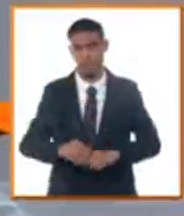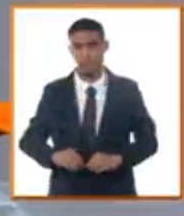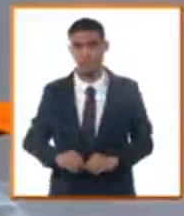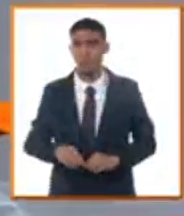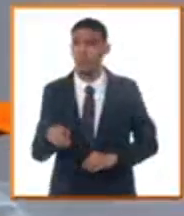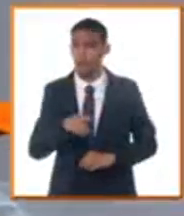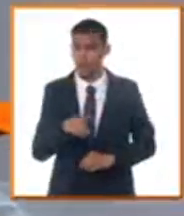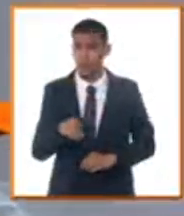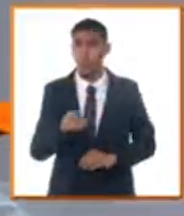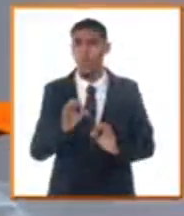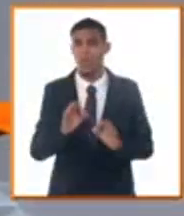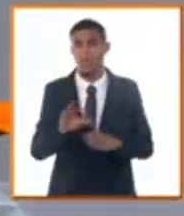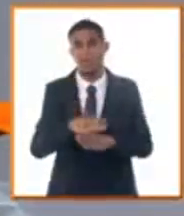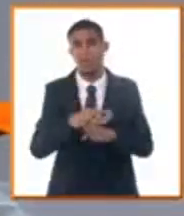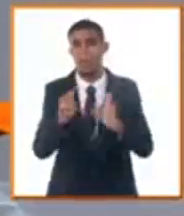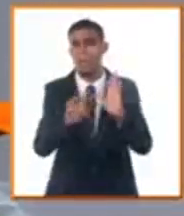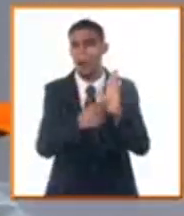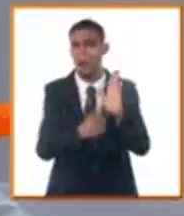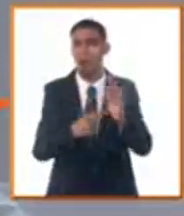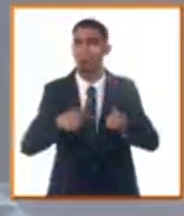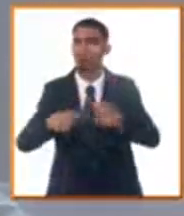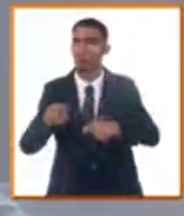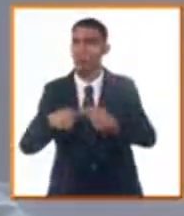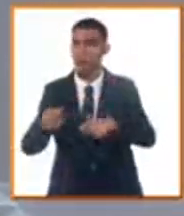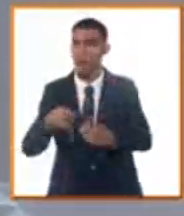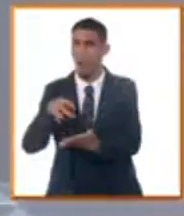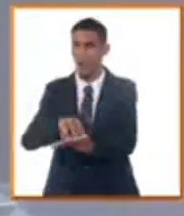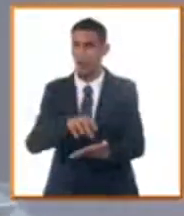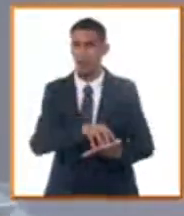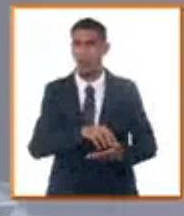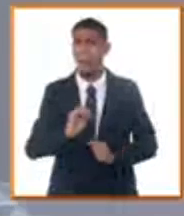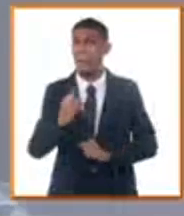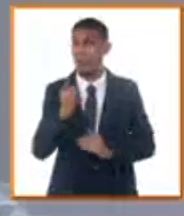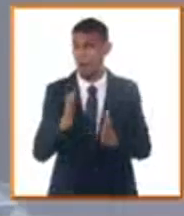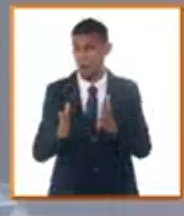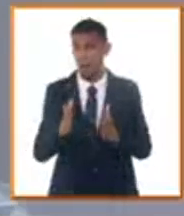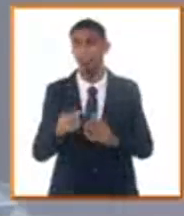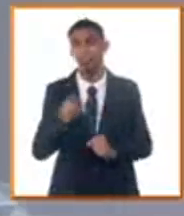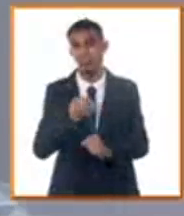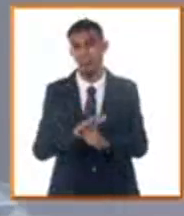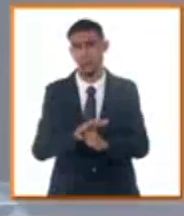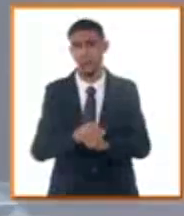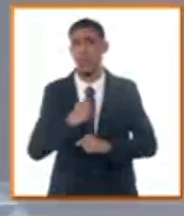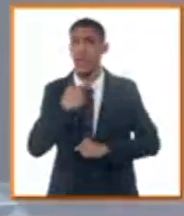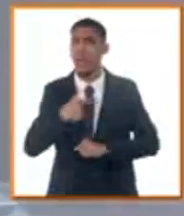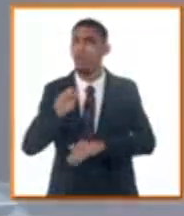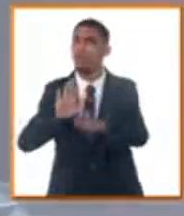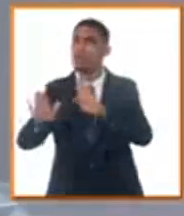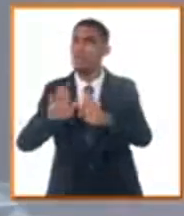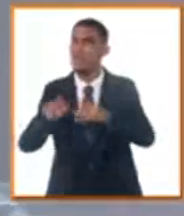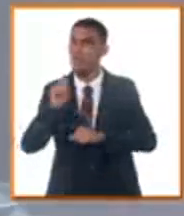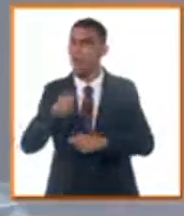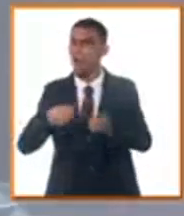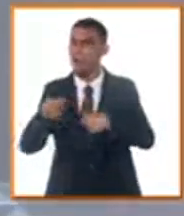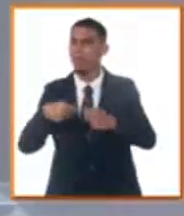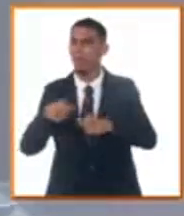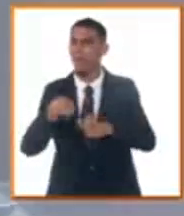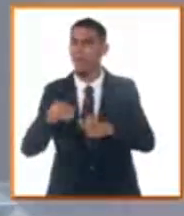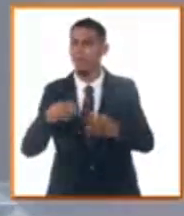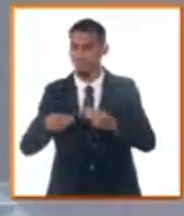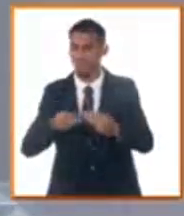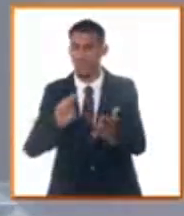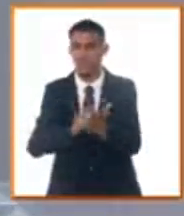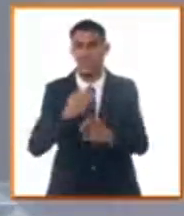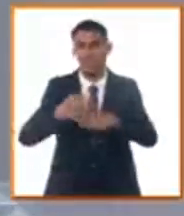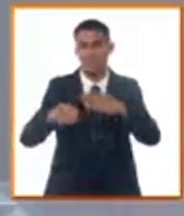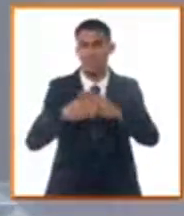alusión a los terminales de punto de venta, fue por la primera etapa por donde transcurrimos en las tiendas de materiales de la construcción y en el 2020